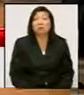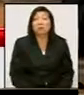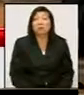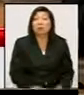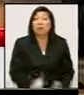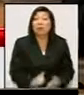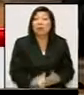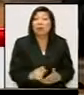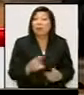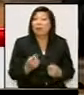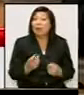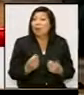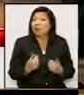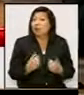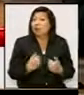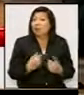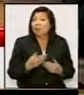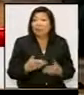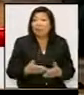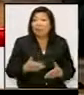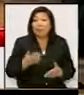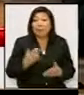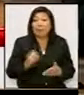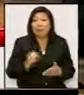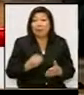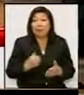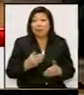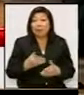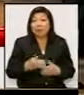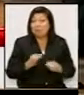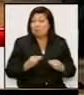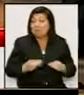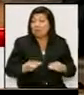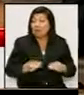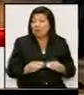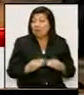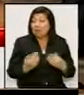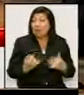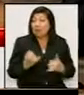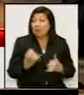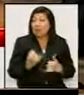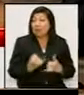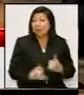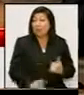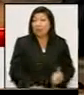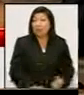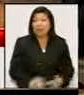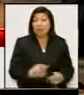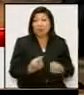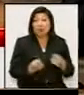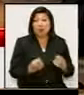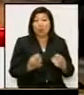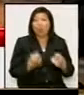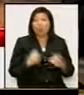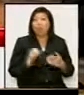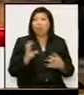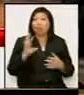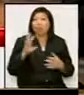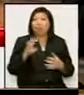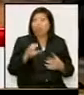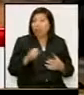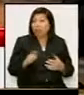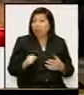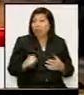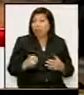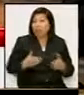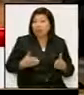que los turistas no tengan los vagones suficientes para poder ir a Machu Picchu, hecho que determina que los turistas tengan que asaltar prácticamente